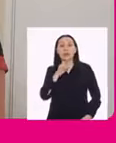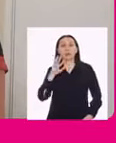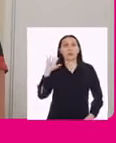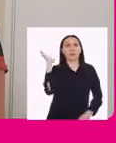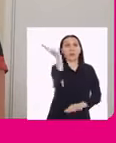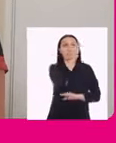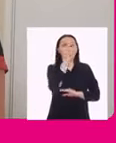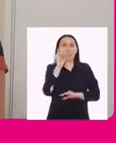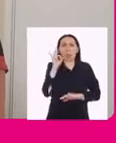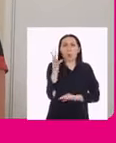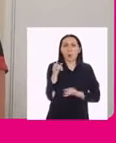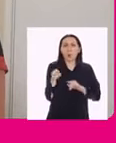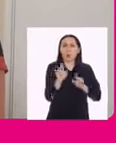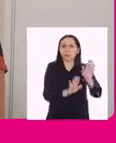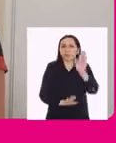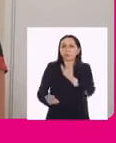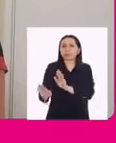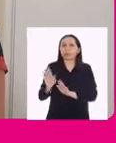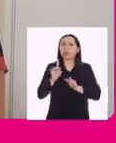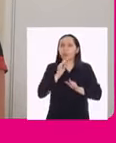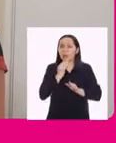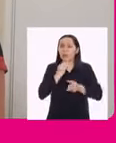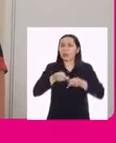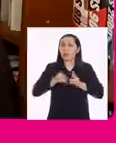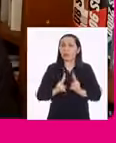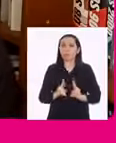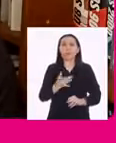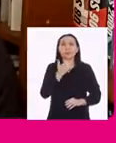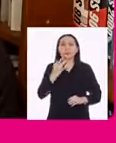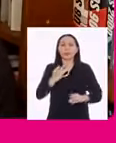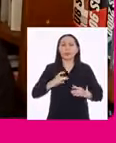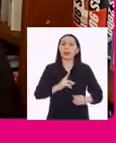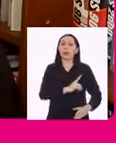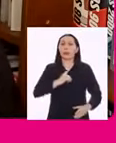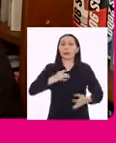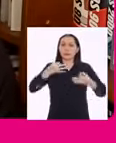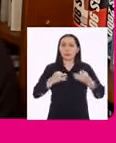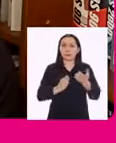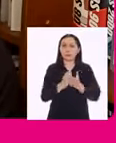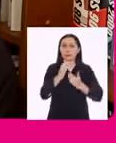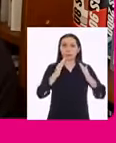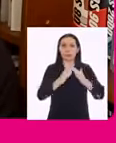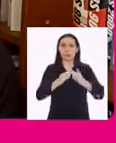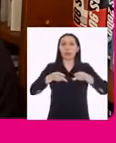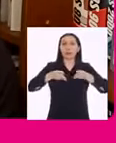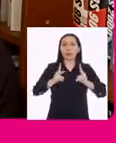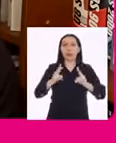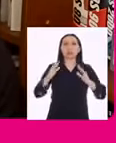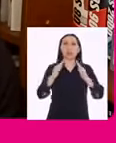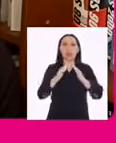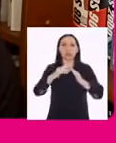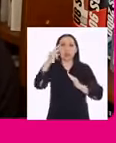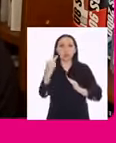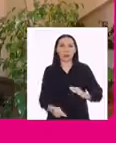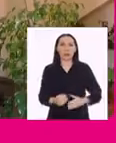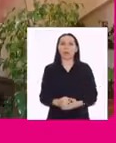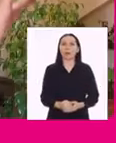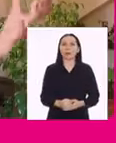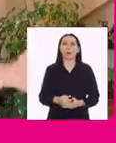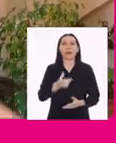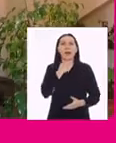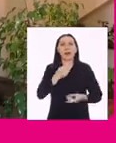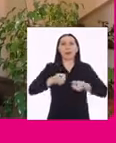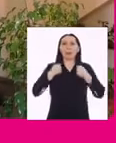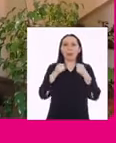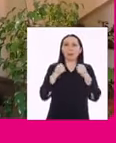Quiero que nuestro medio ambiente único sea protegido y un derecho. Porque la dignidad empieza en casa, por el derecho a la casa propia.